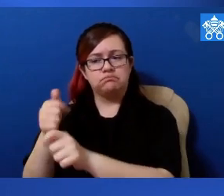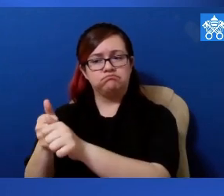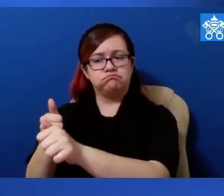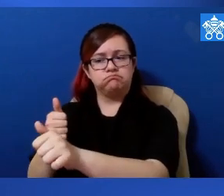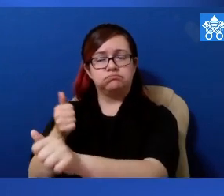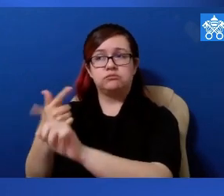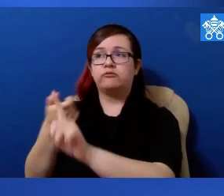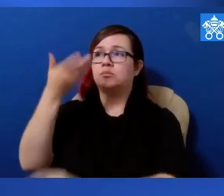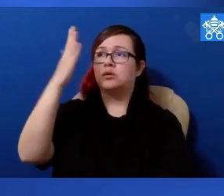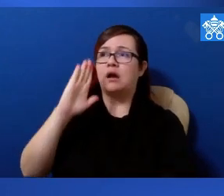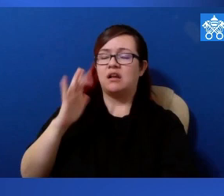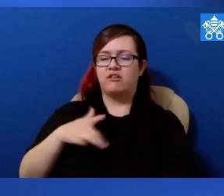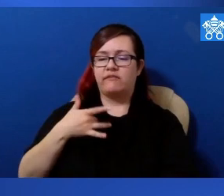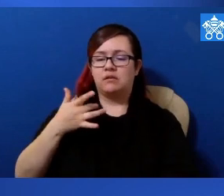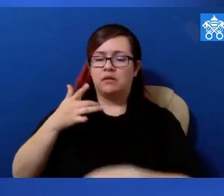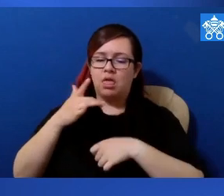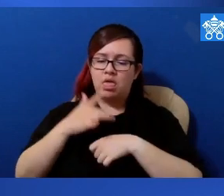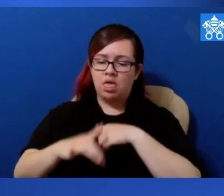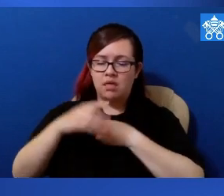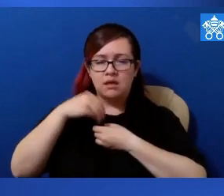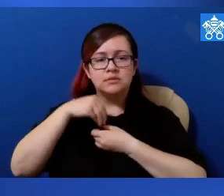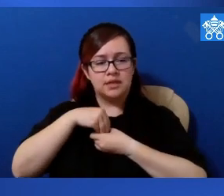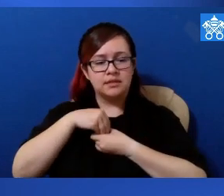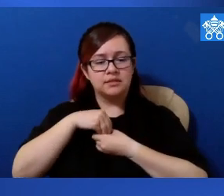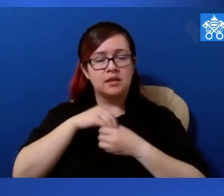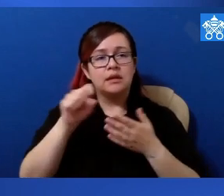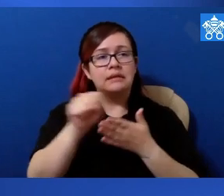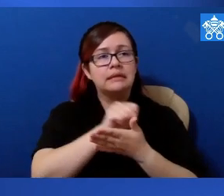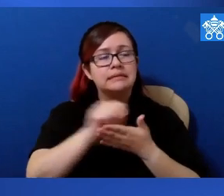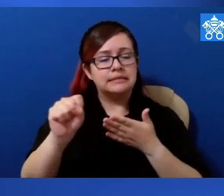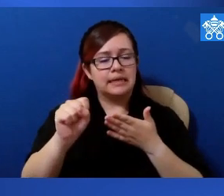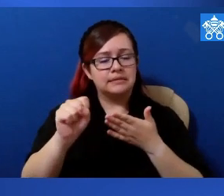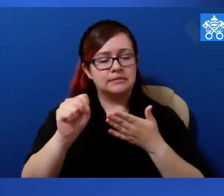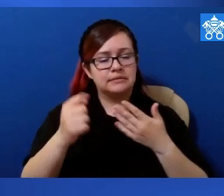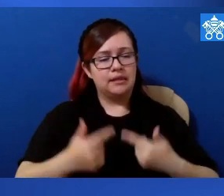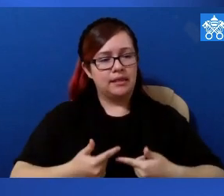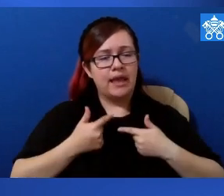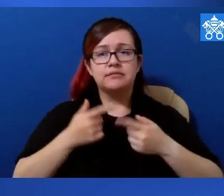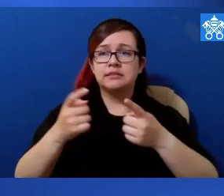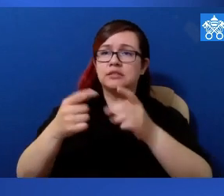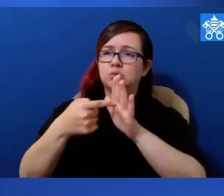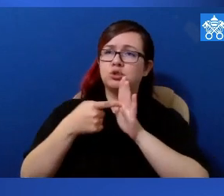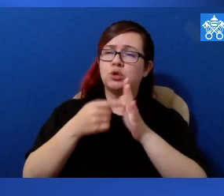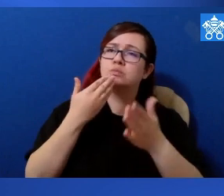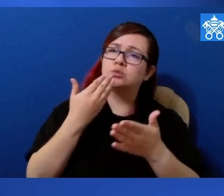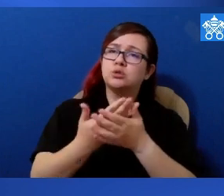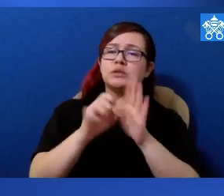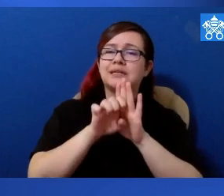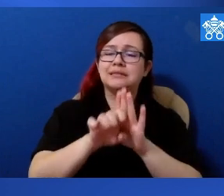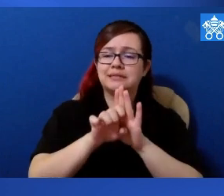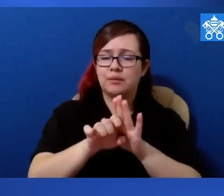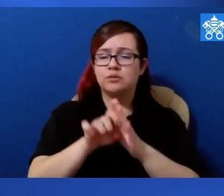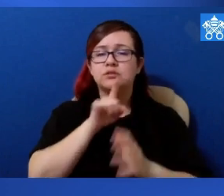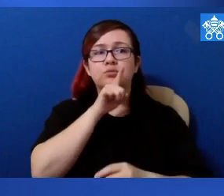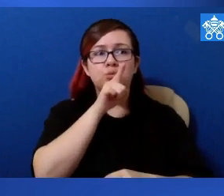realidad nos alejan de Dios y nos dejan vacíos. La vida de los santos nos brinda hermosos